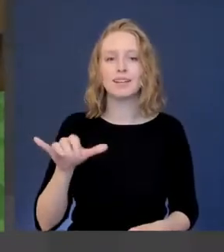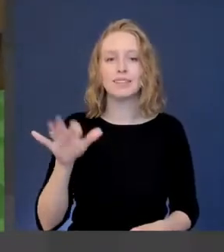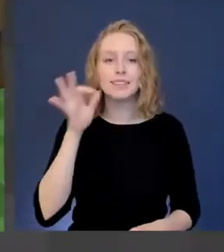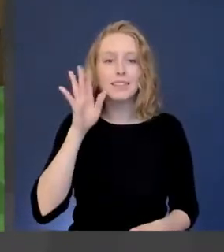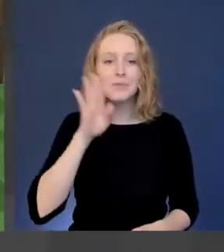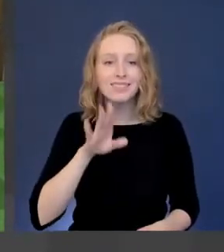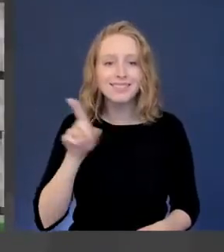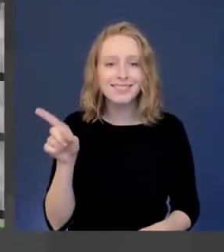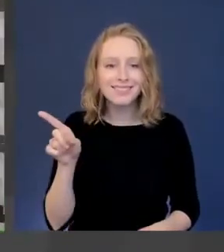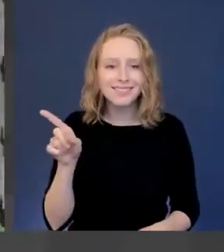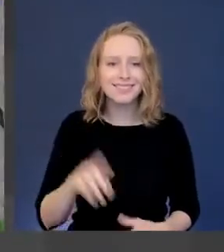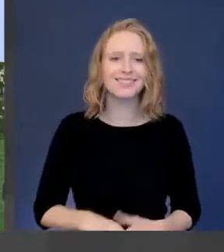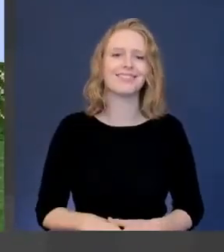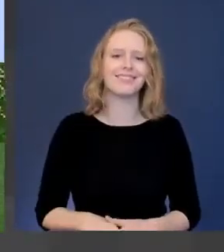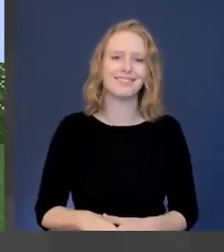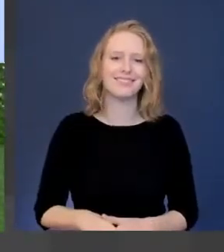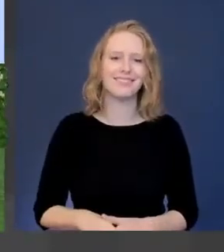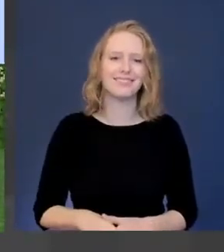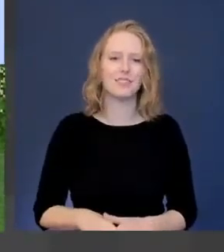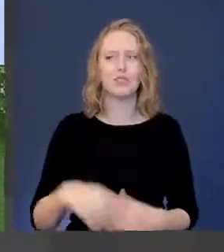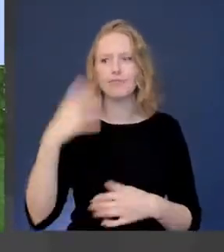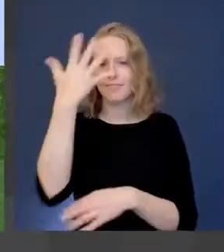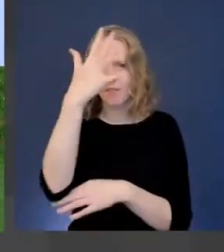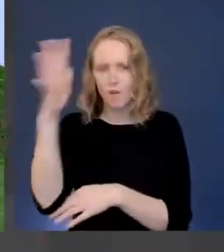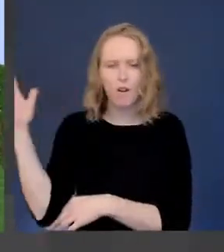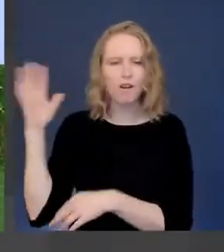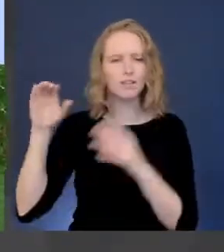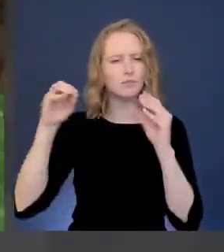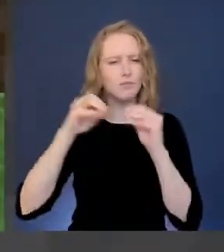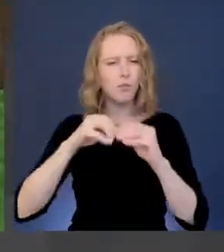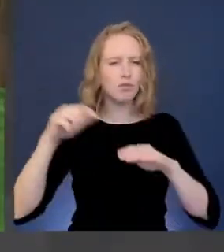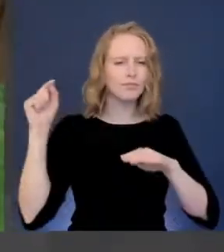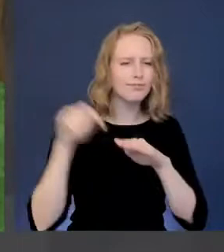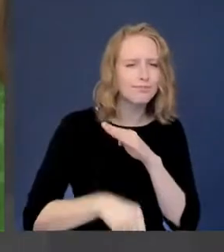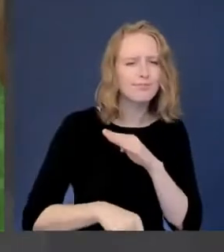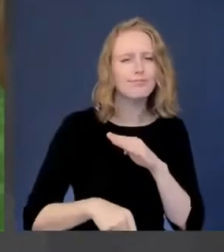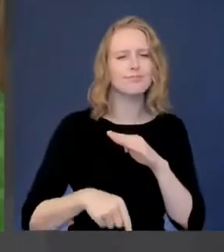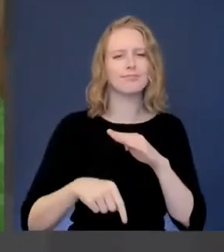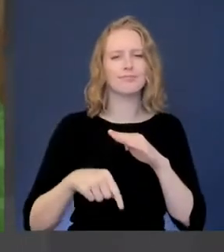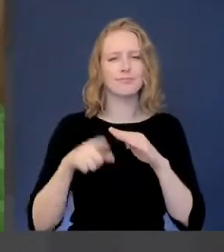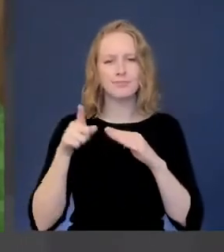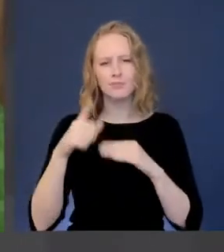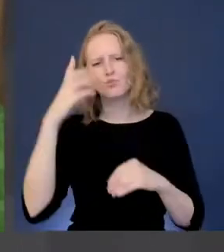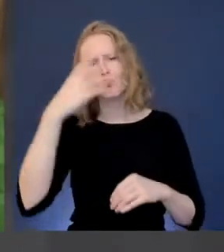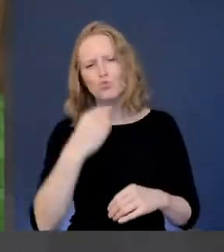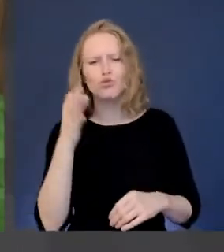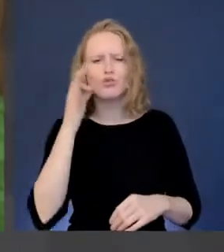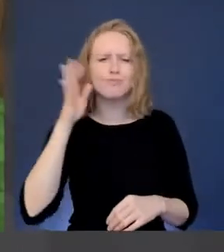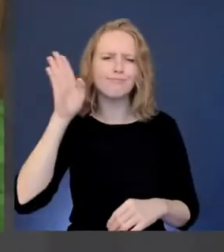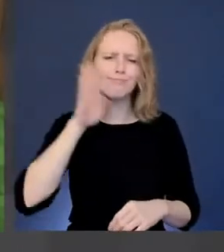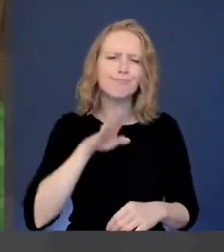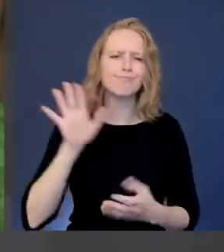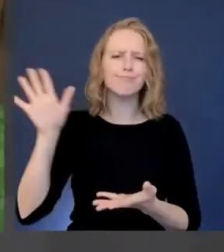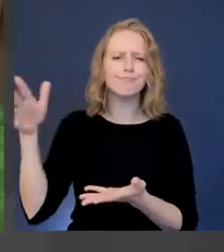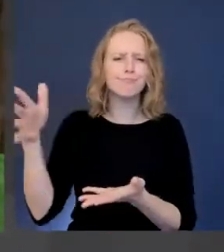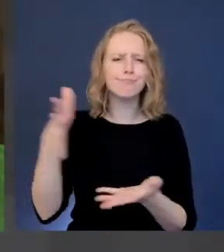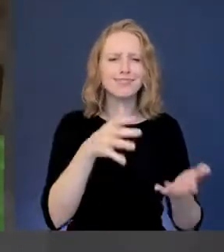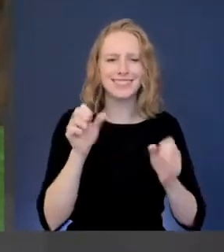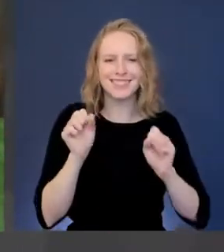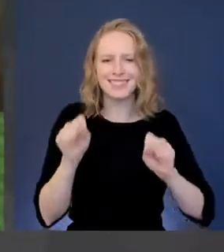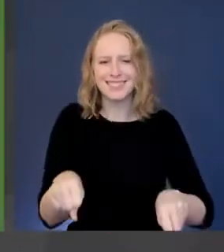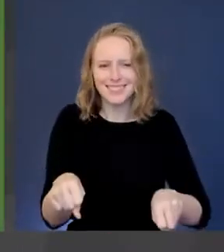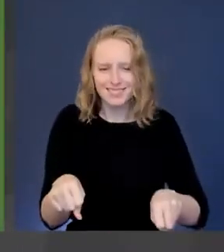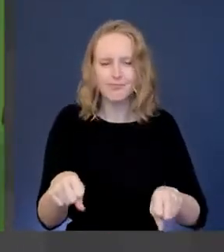Zumbantes nos ofreció una nueva forma de ver los bosques. Con estas hermosas criaturas las abejas que dan